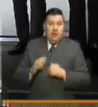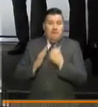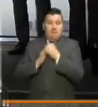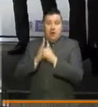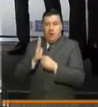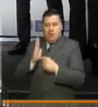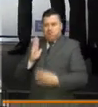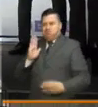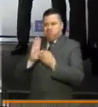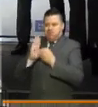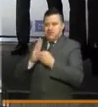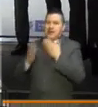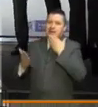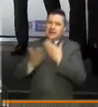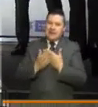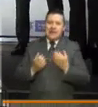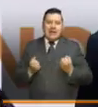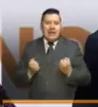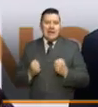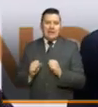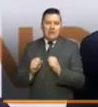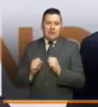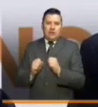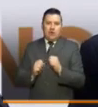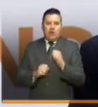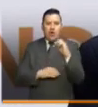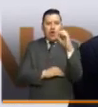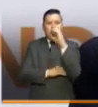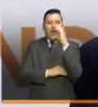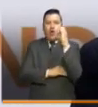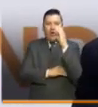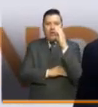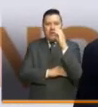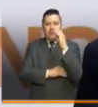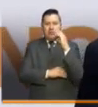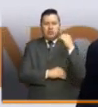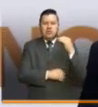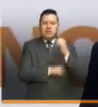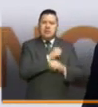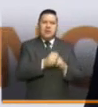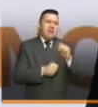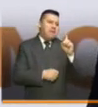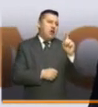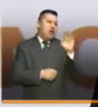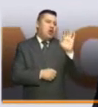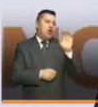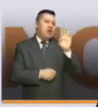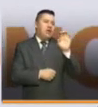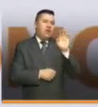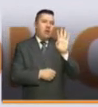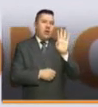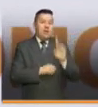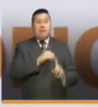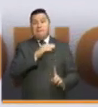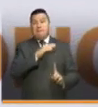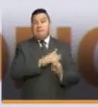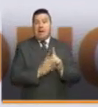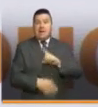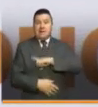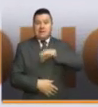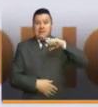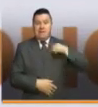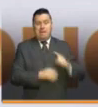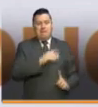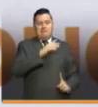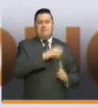logra gracias a un esfuerzo que ha hecho colombia a lo largo de su historia de 1994 cuando se cree el sisbén web en ido refinando